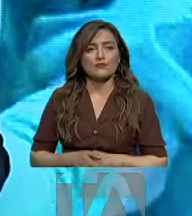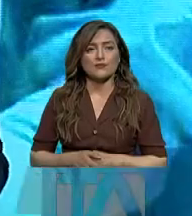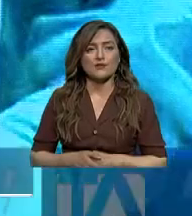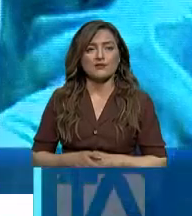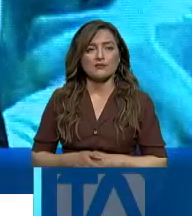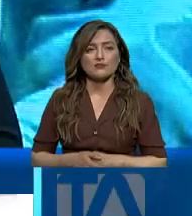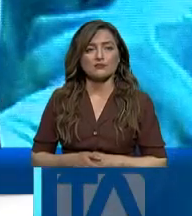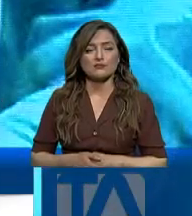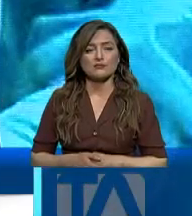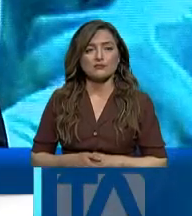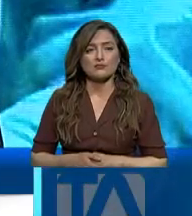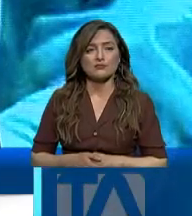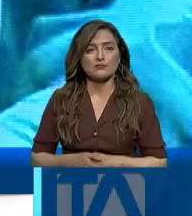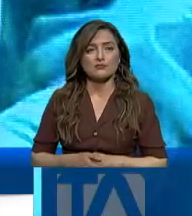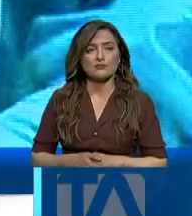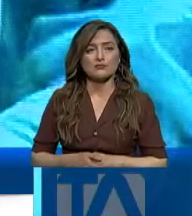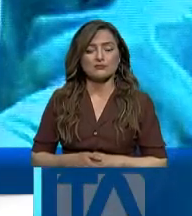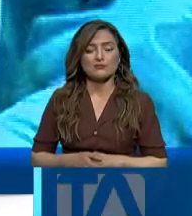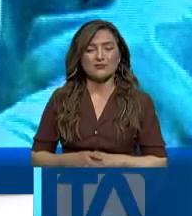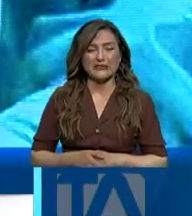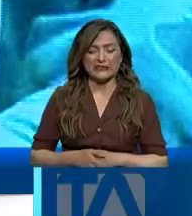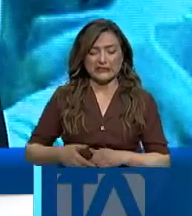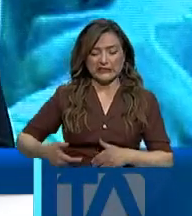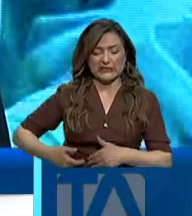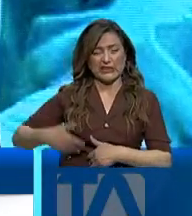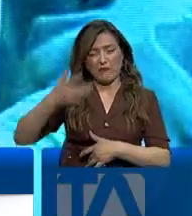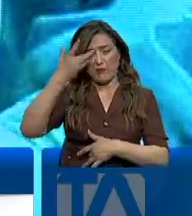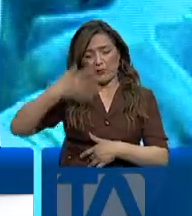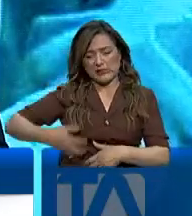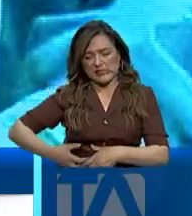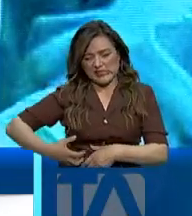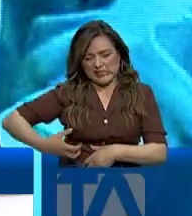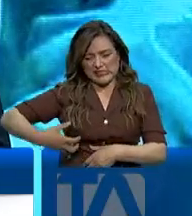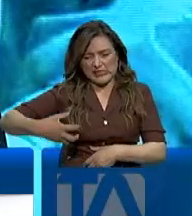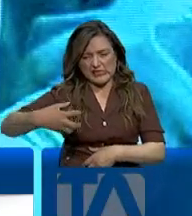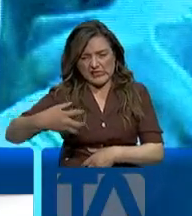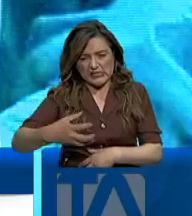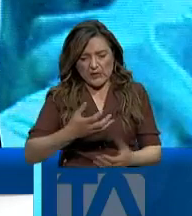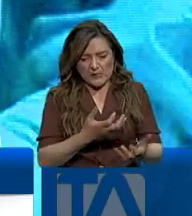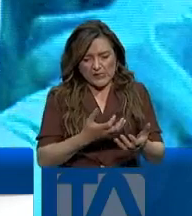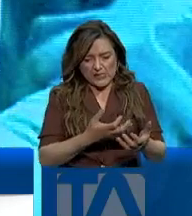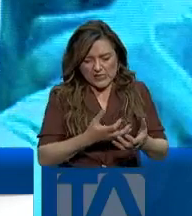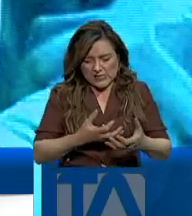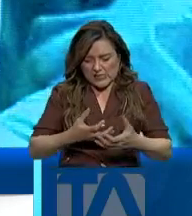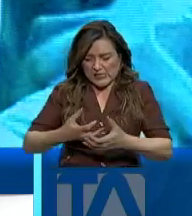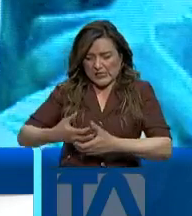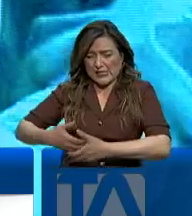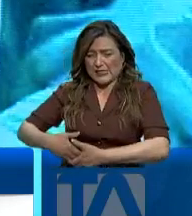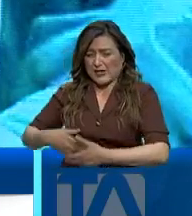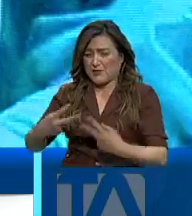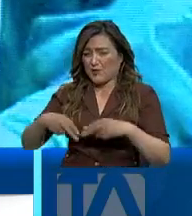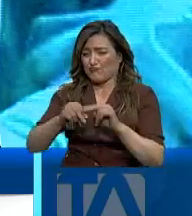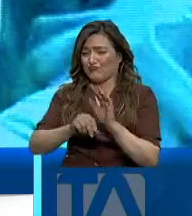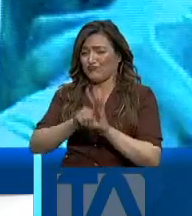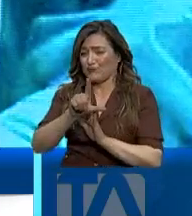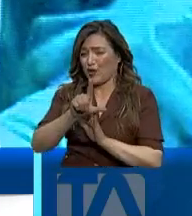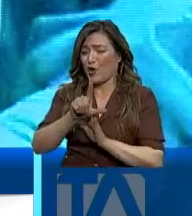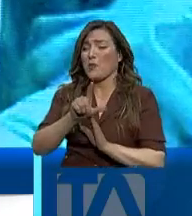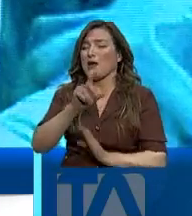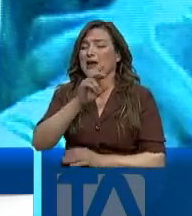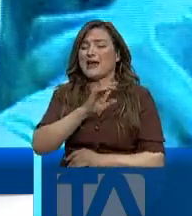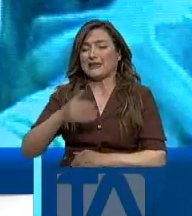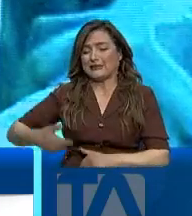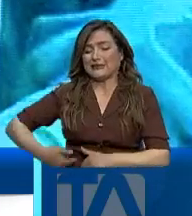bueno un trasplante es una cirugía complejísima y costosa por ejemplo uno de hígado cuesta 70 mil dólares uno de